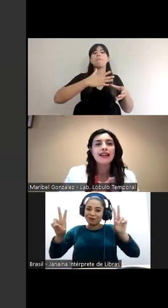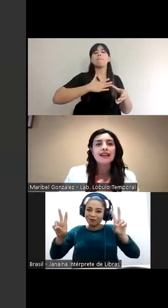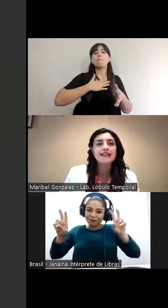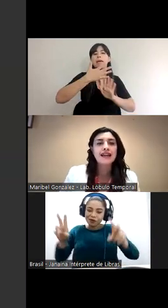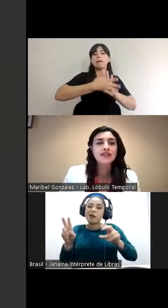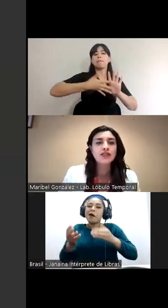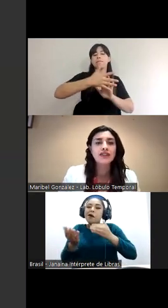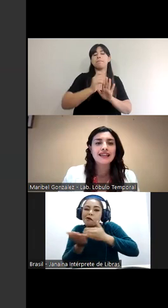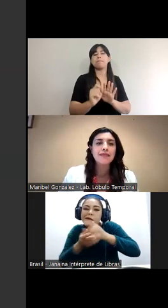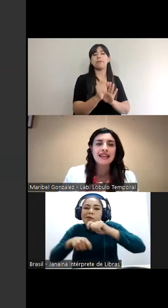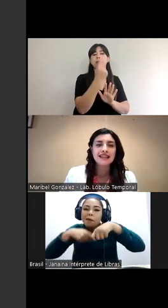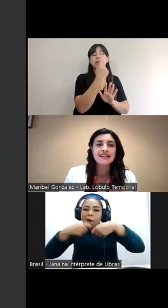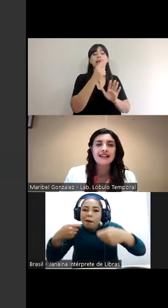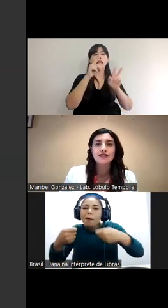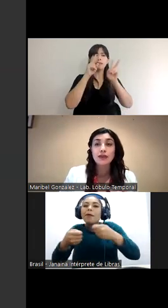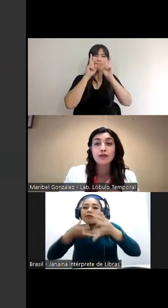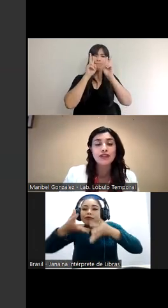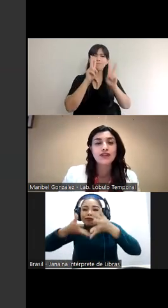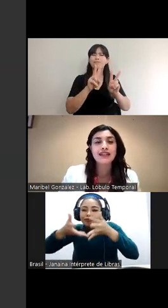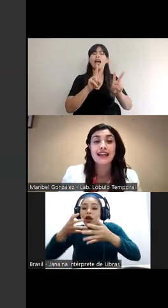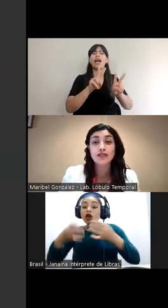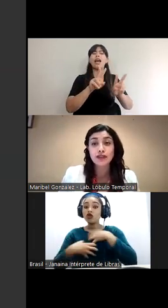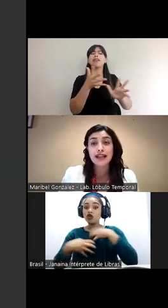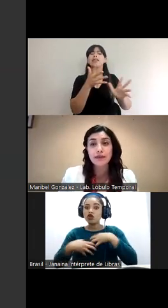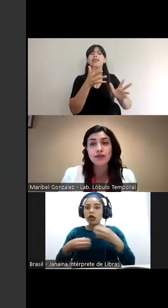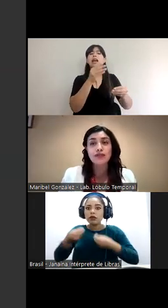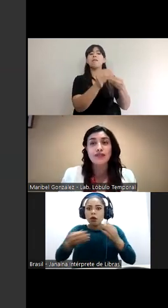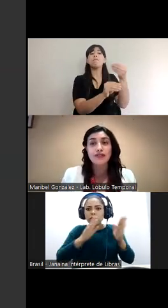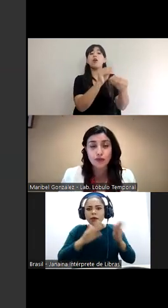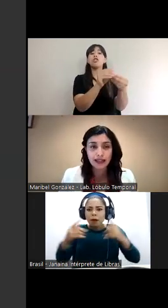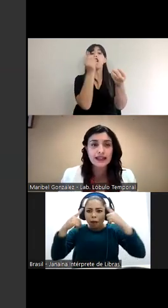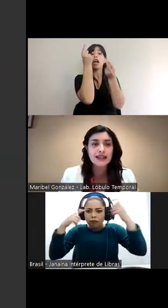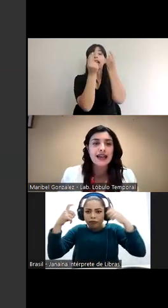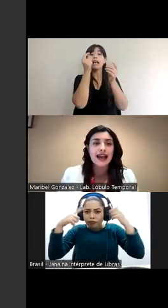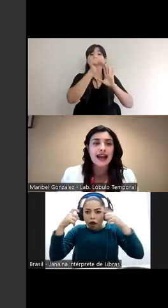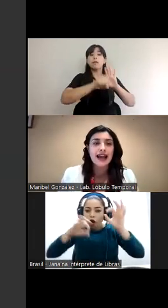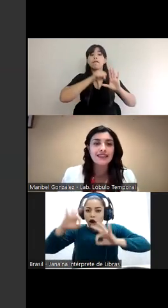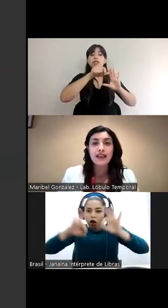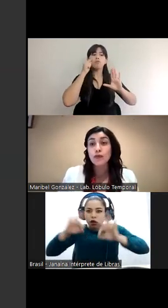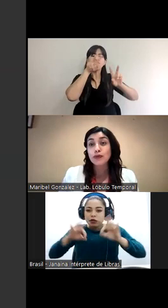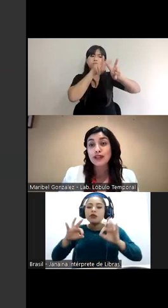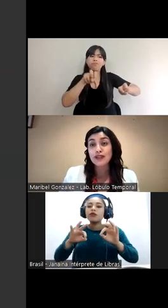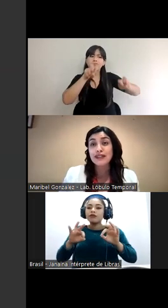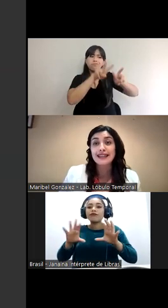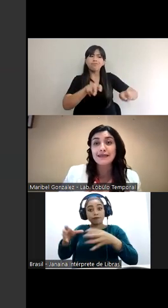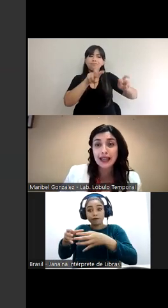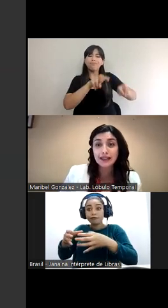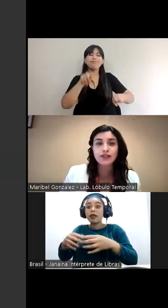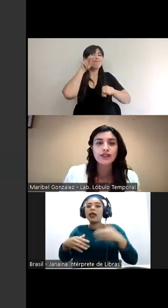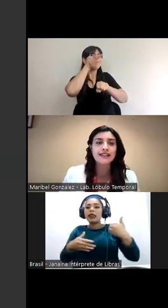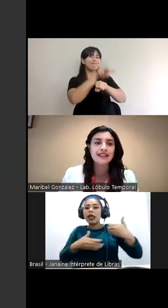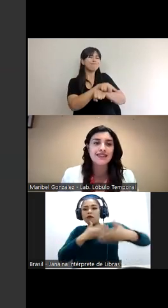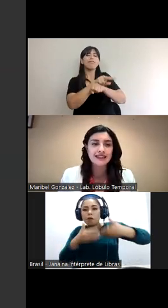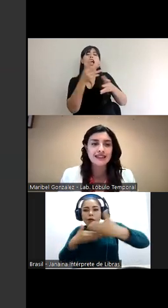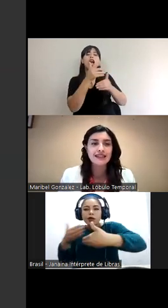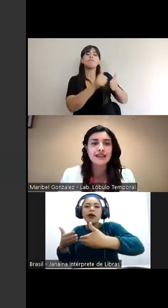Primero, analizando de qué manera se realizó el proceso de creación de la cápsula audiovisual a través de un proceso de seguimiento